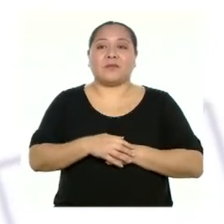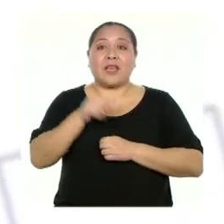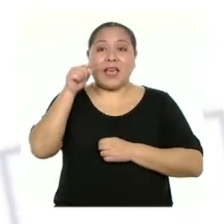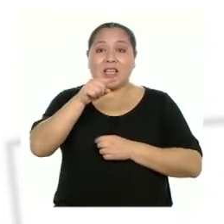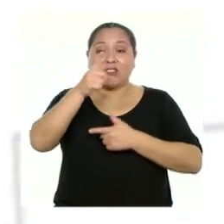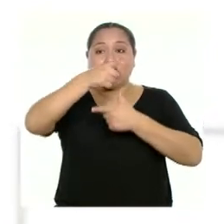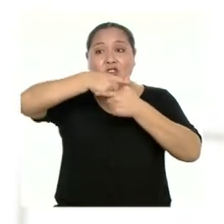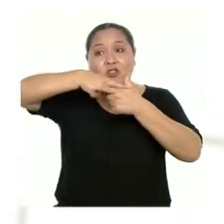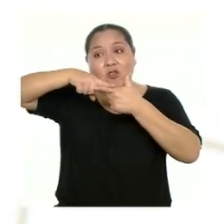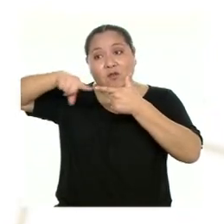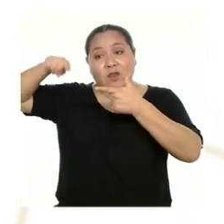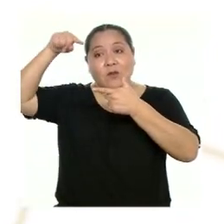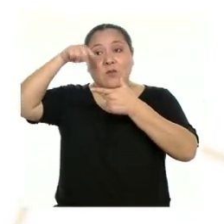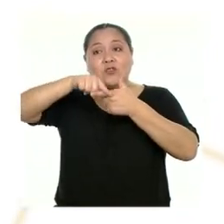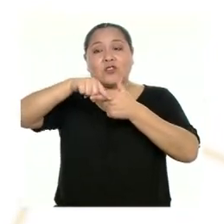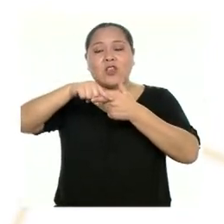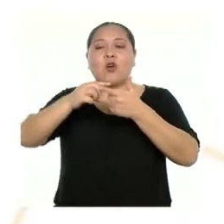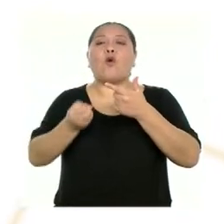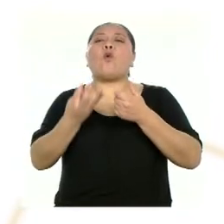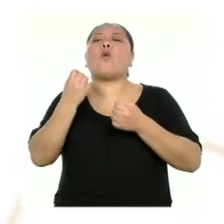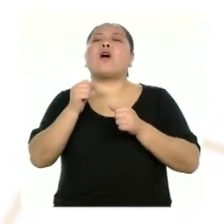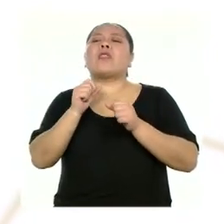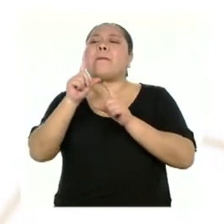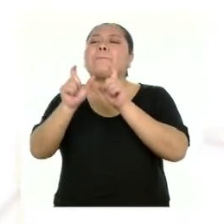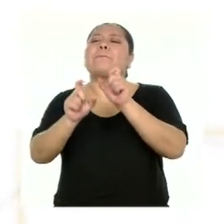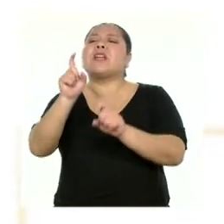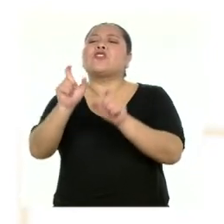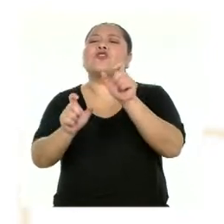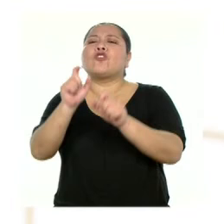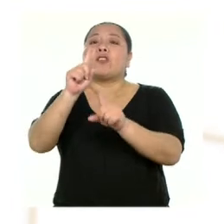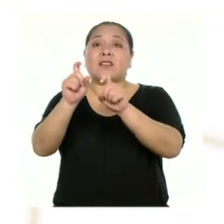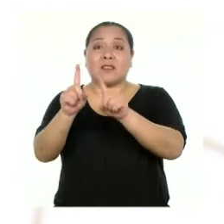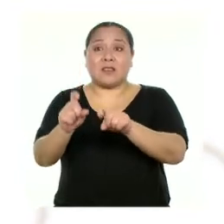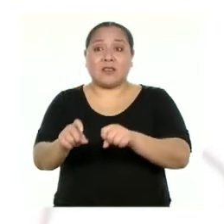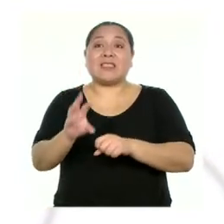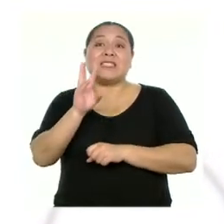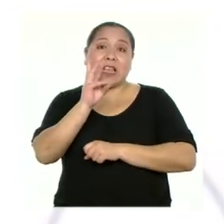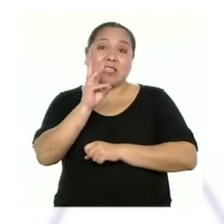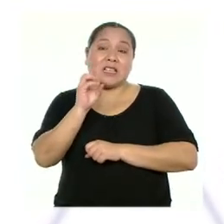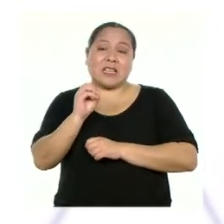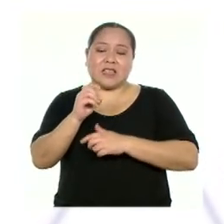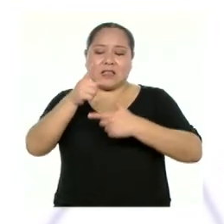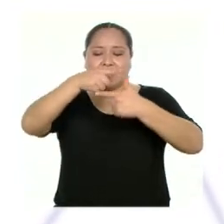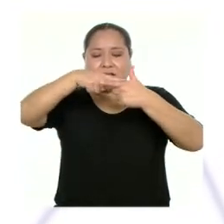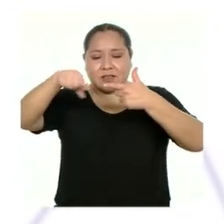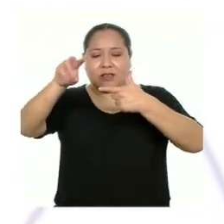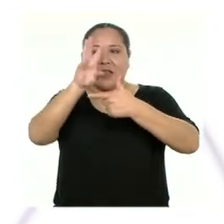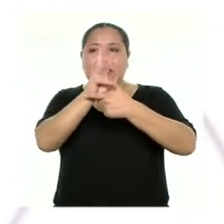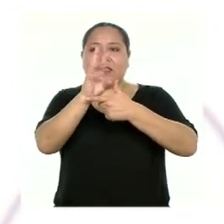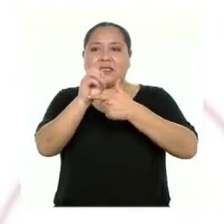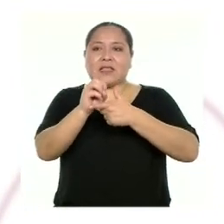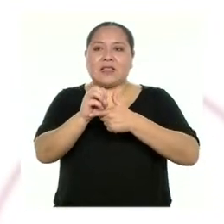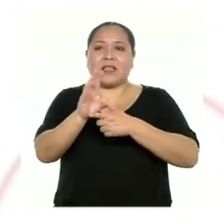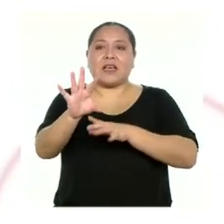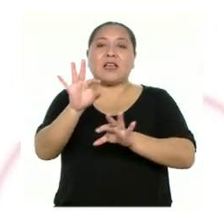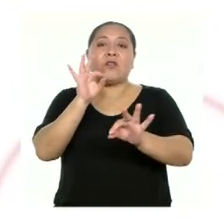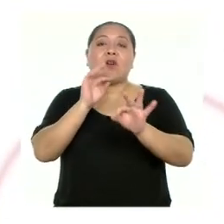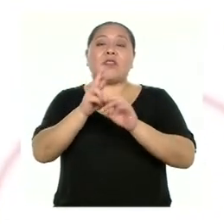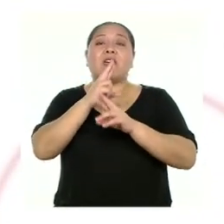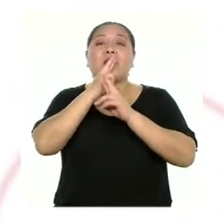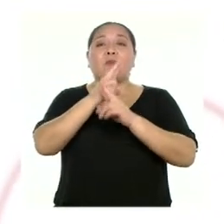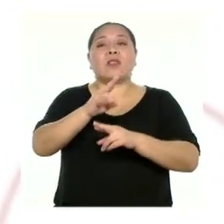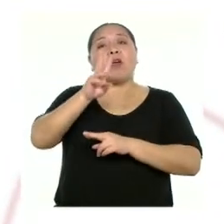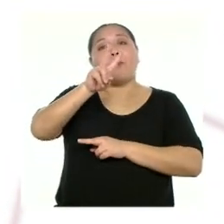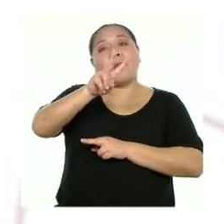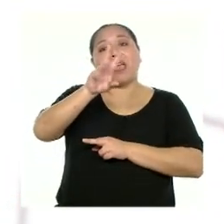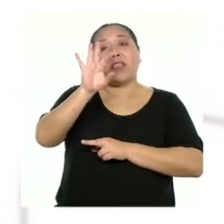dividimos entre la cantidad de datos, que en este caso son 60, y obtenemos 29,3 años, que será la